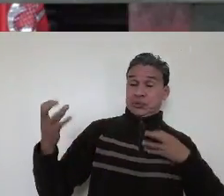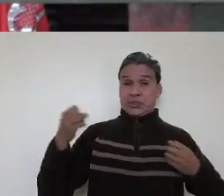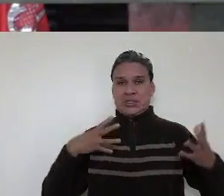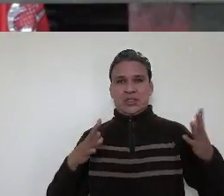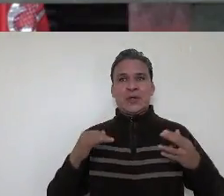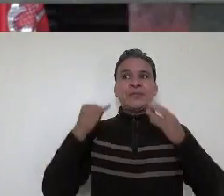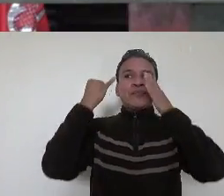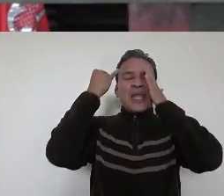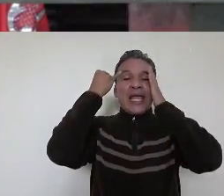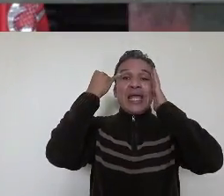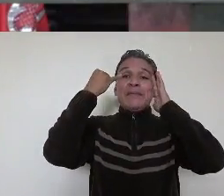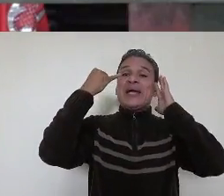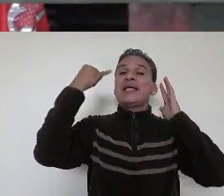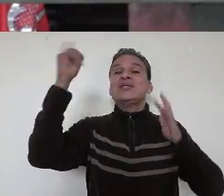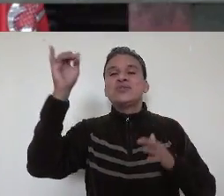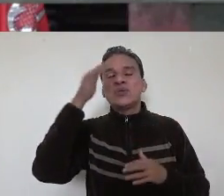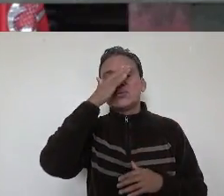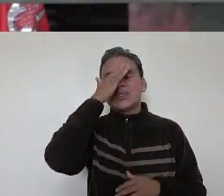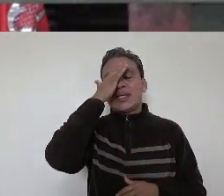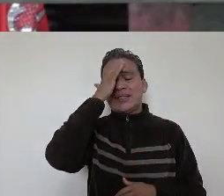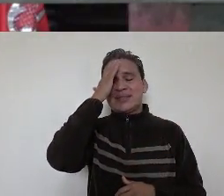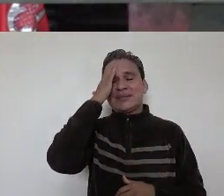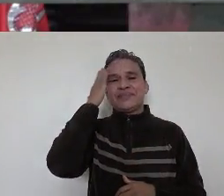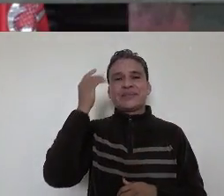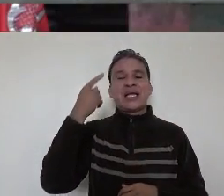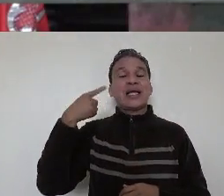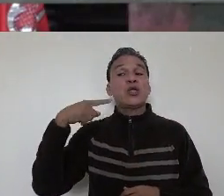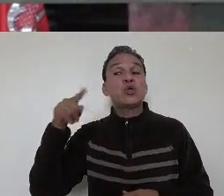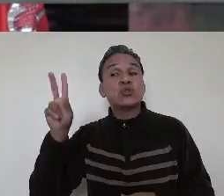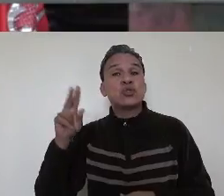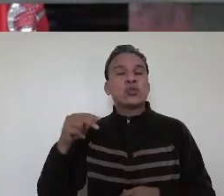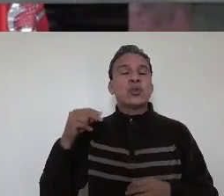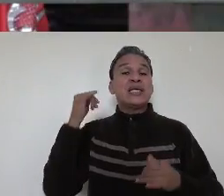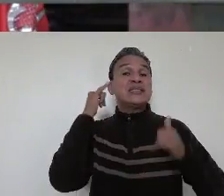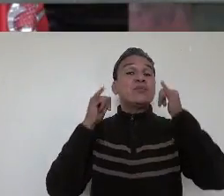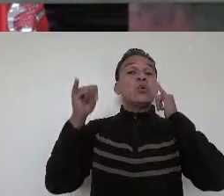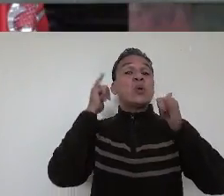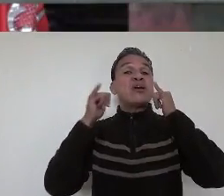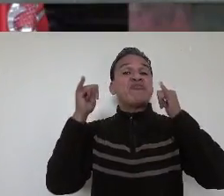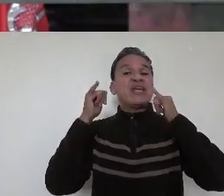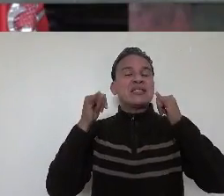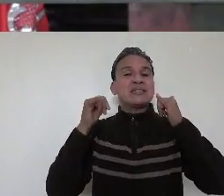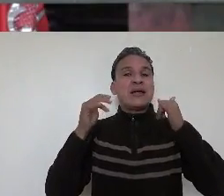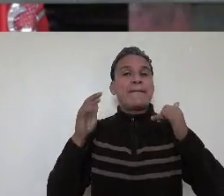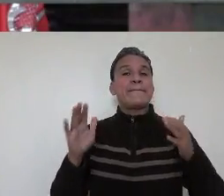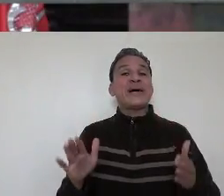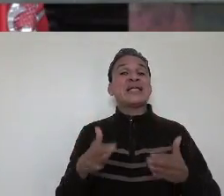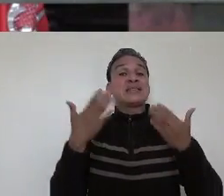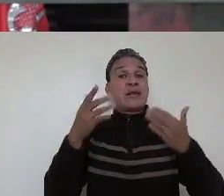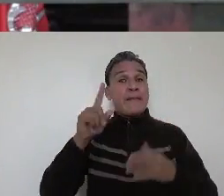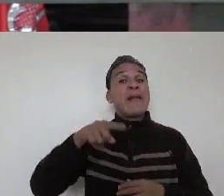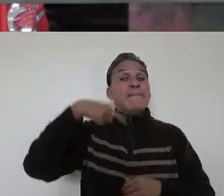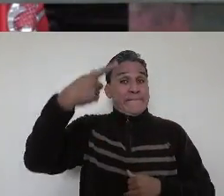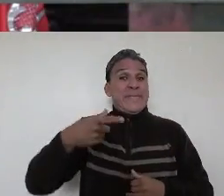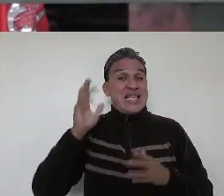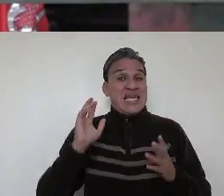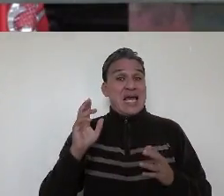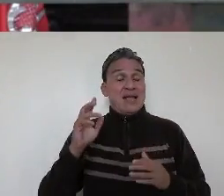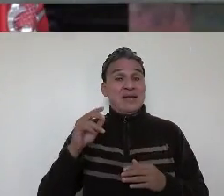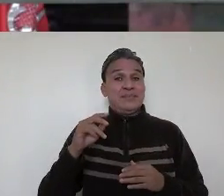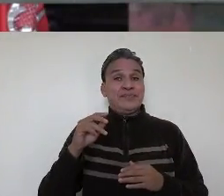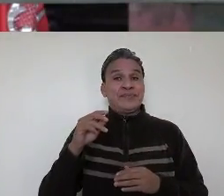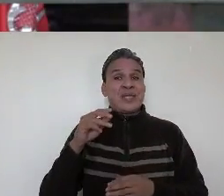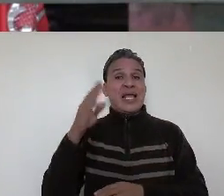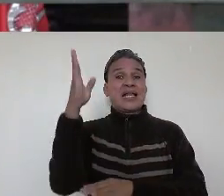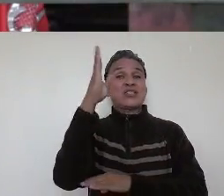Imagínense ustedes que nosotros aquí hiciéramos una fiesta para celebrar, qué sé yo, mañana que celebramos nosotros